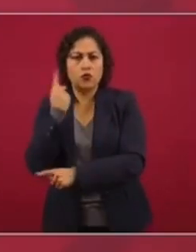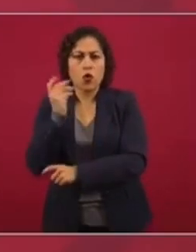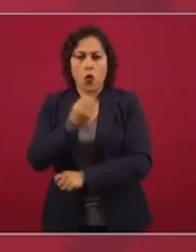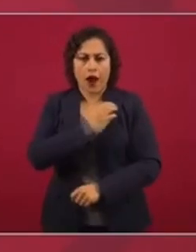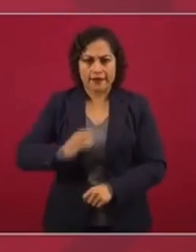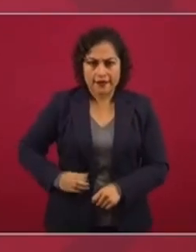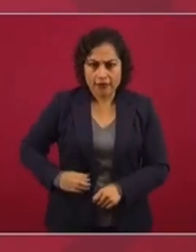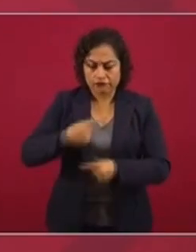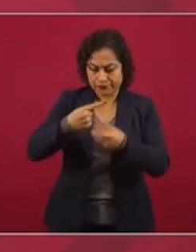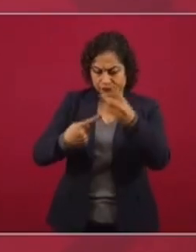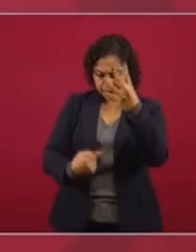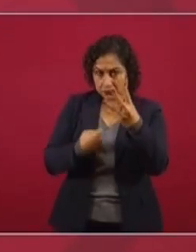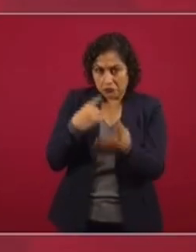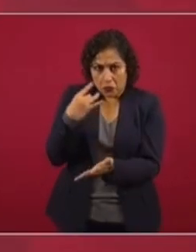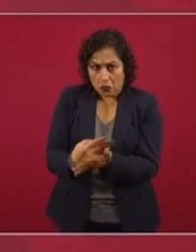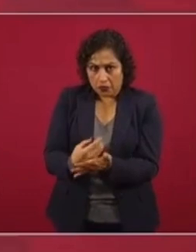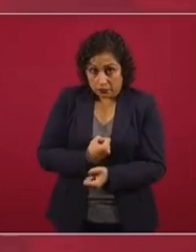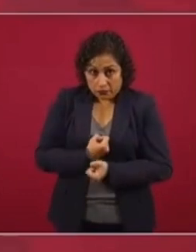Si ya no voy a poder hablar de eso,